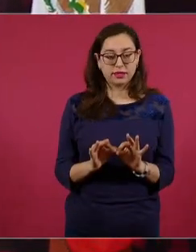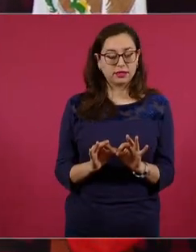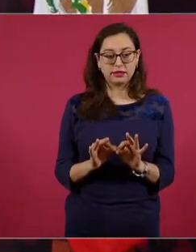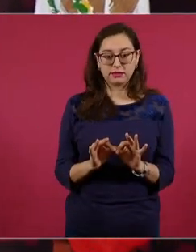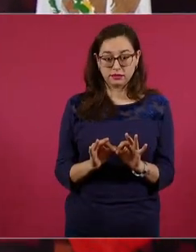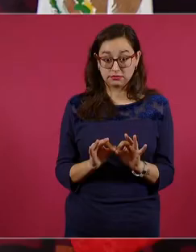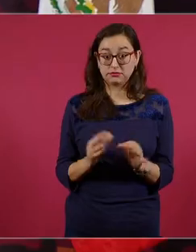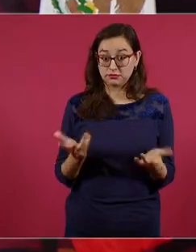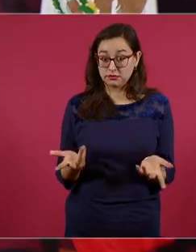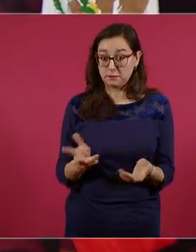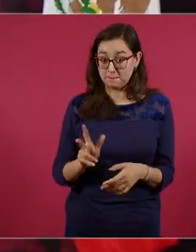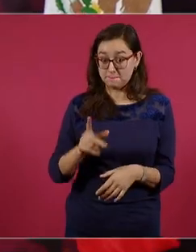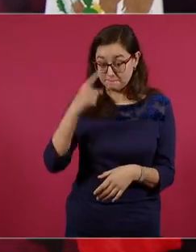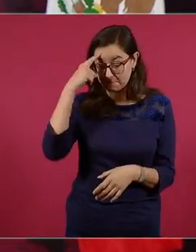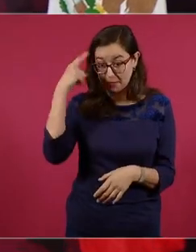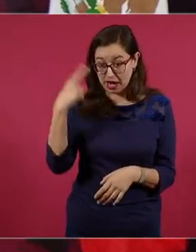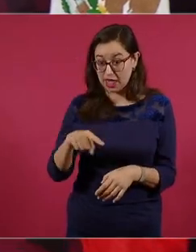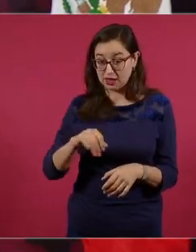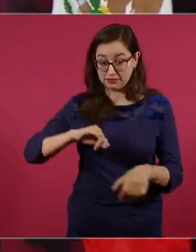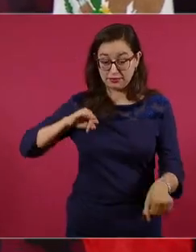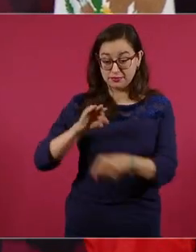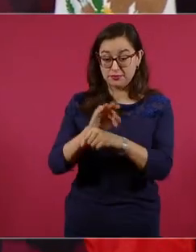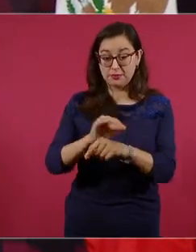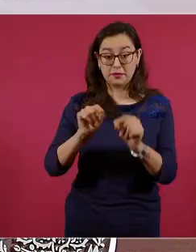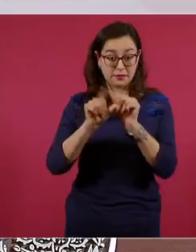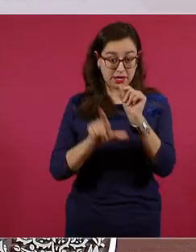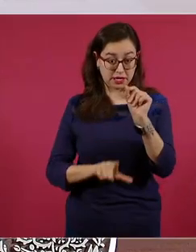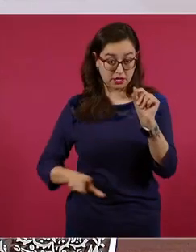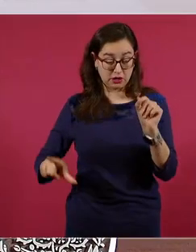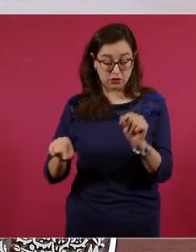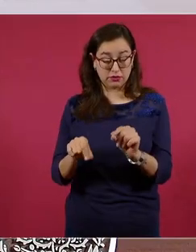para bien de los mexicanos.